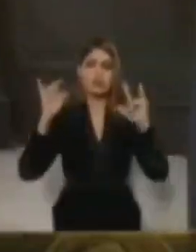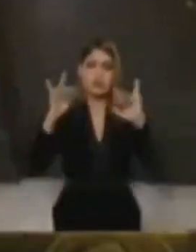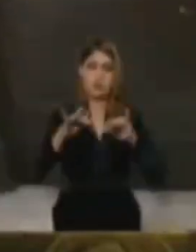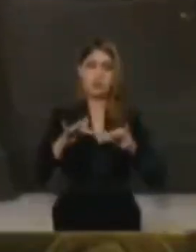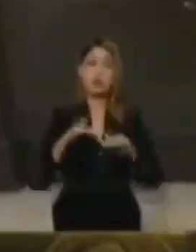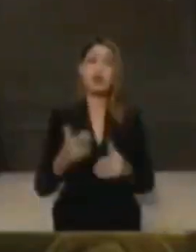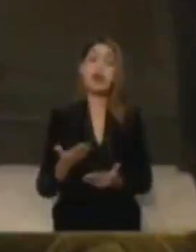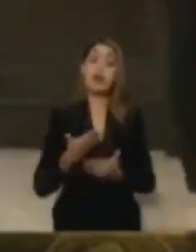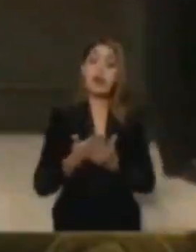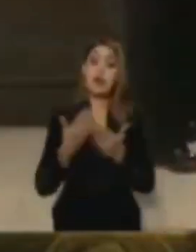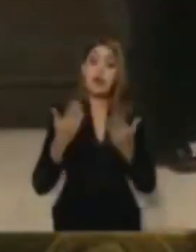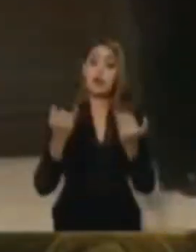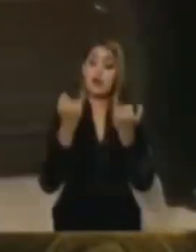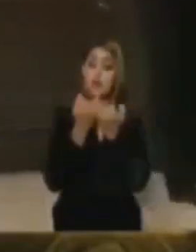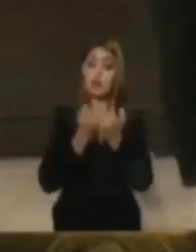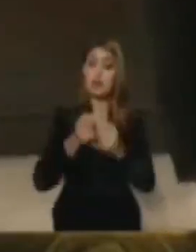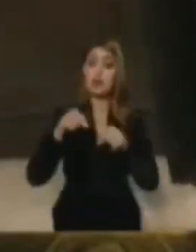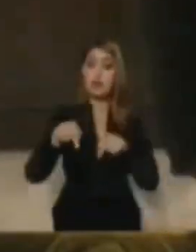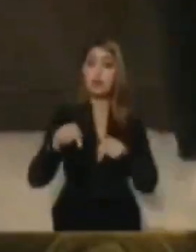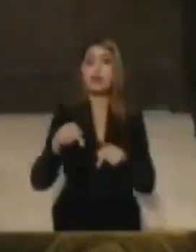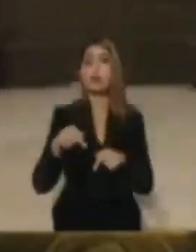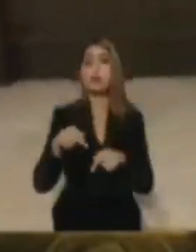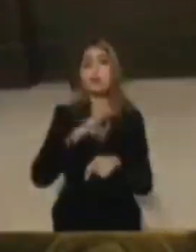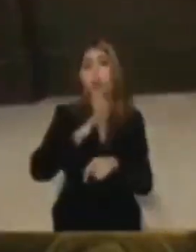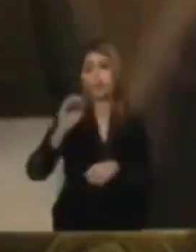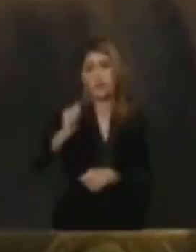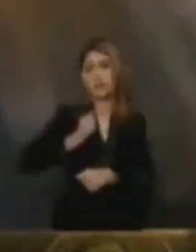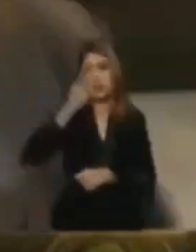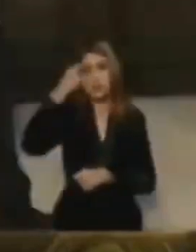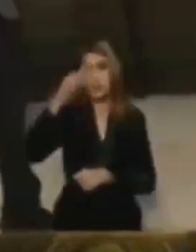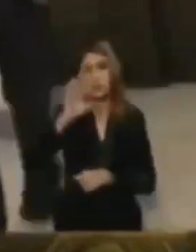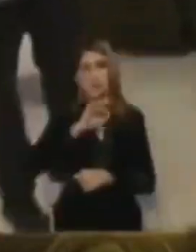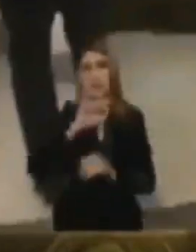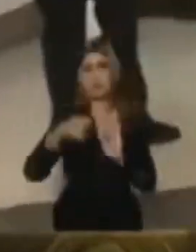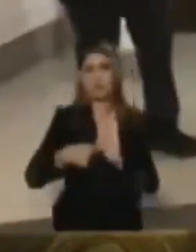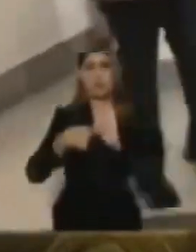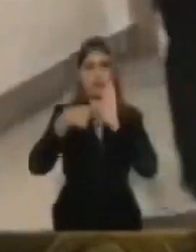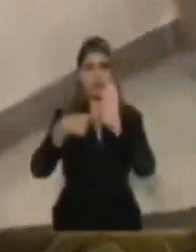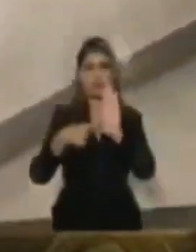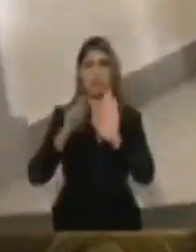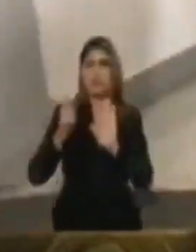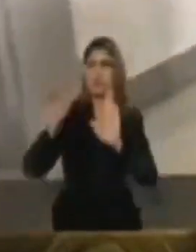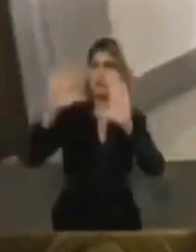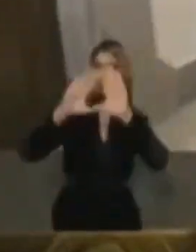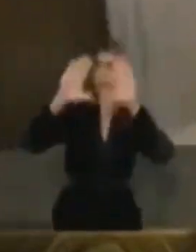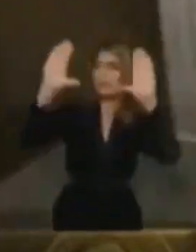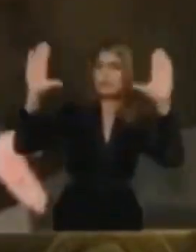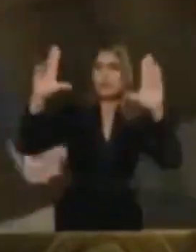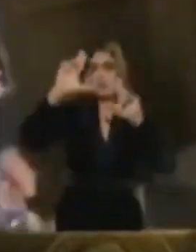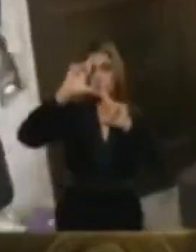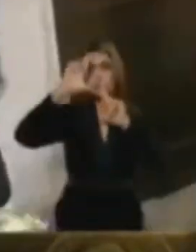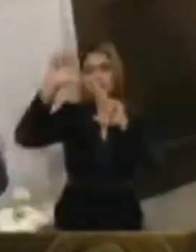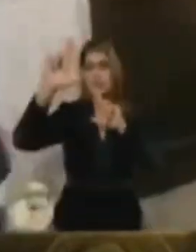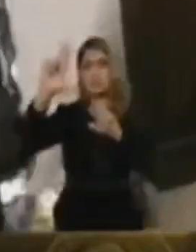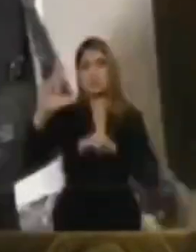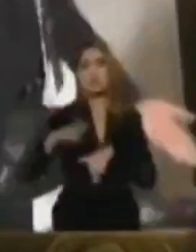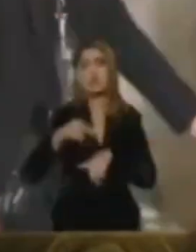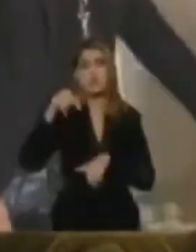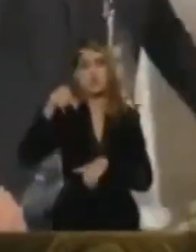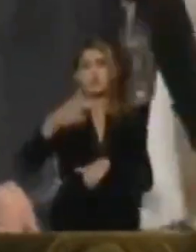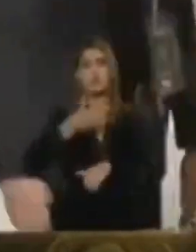la oportunidad de poder comentar con ustedes lo que significa este muro de honor, en donde